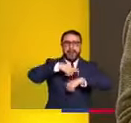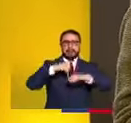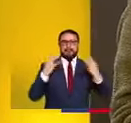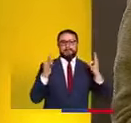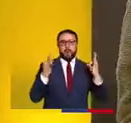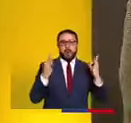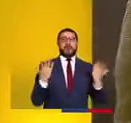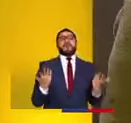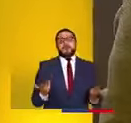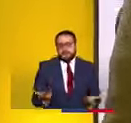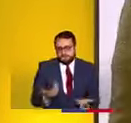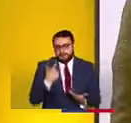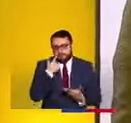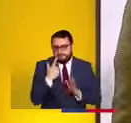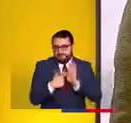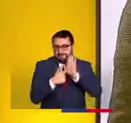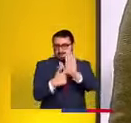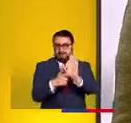temporal.